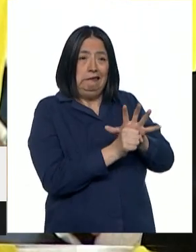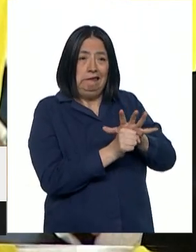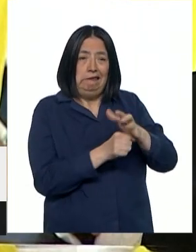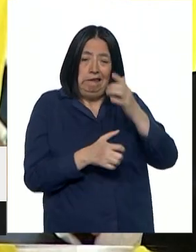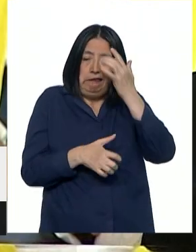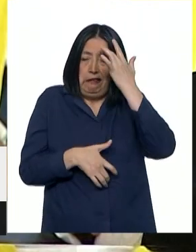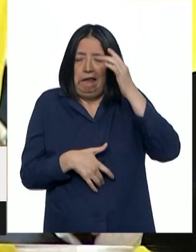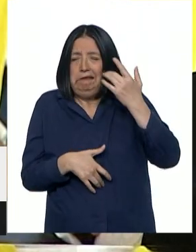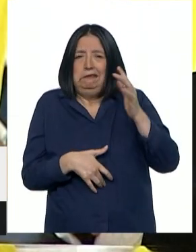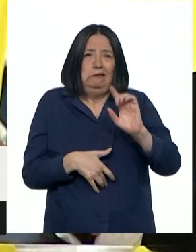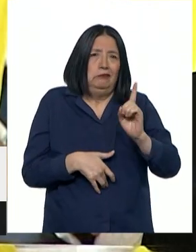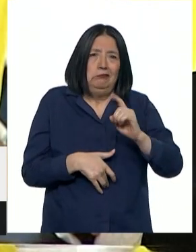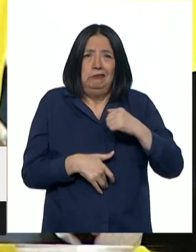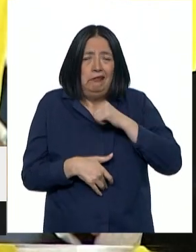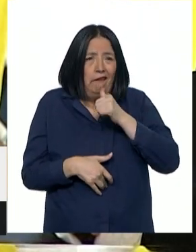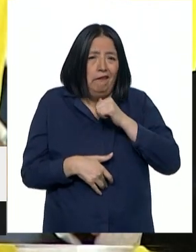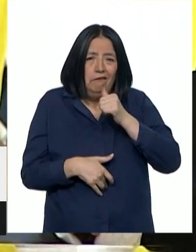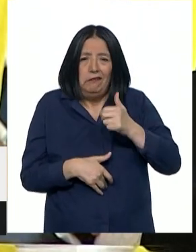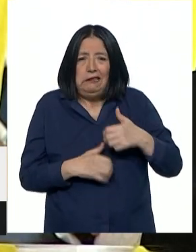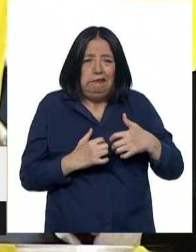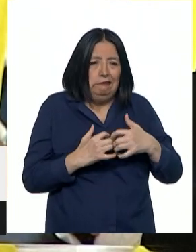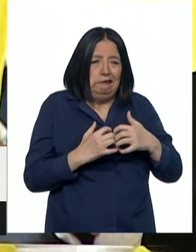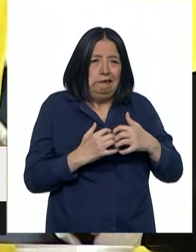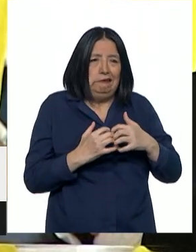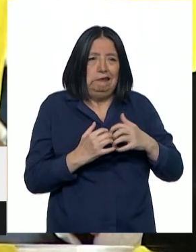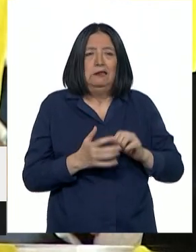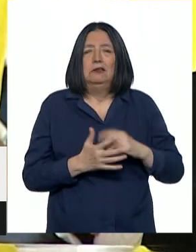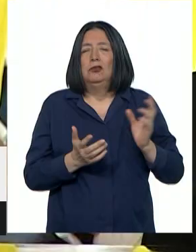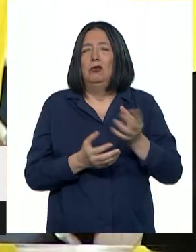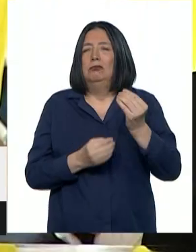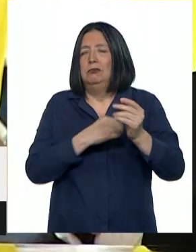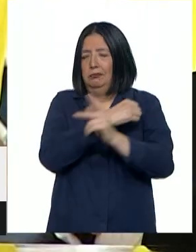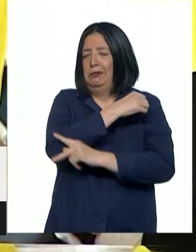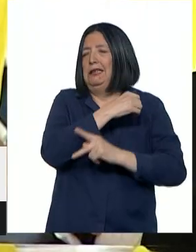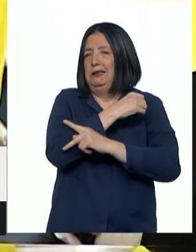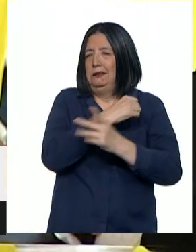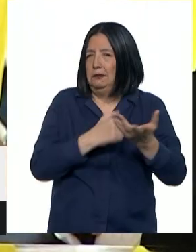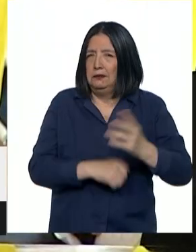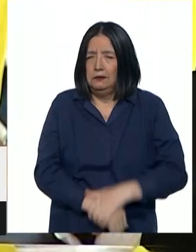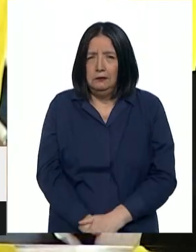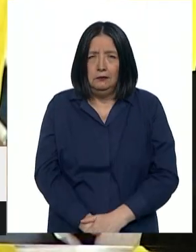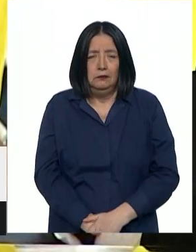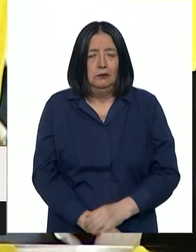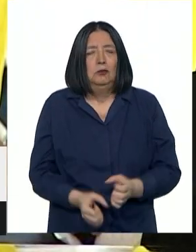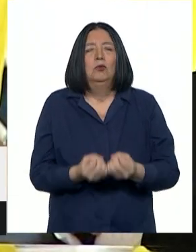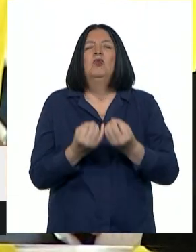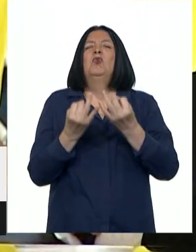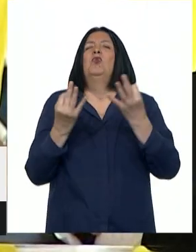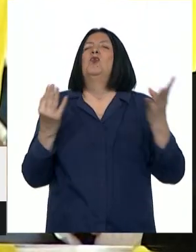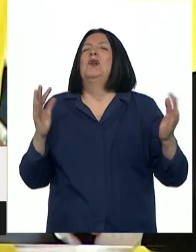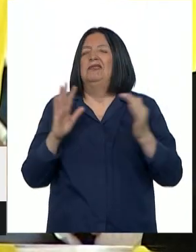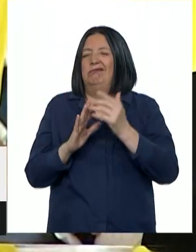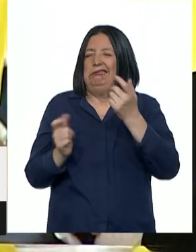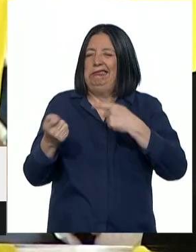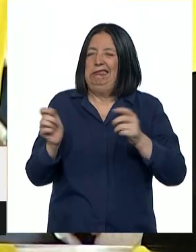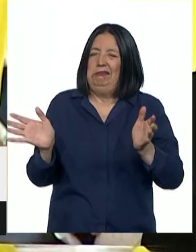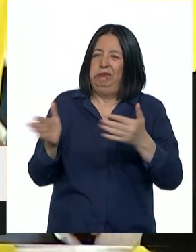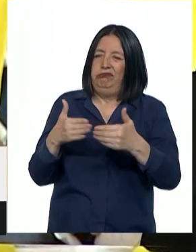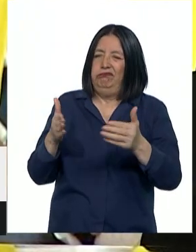COVID-19 todavía no nos hemos recuperado como patria. ¿Cuántos negocios han